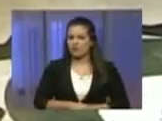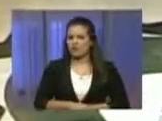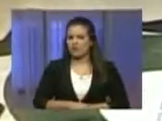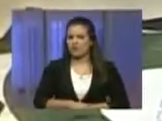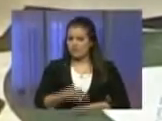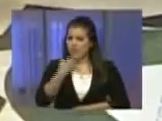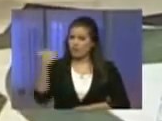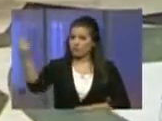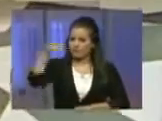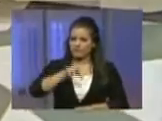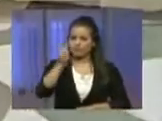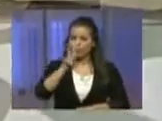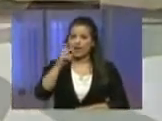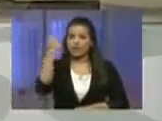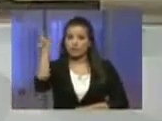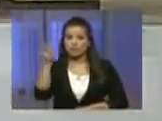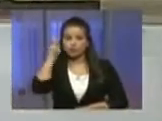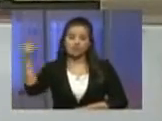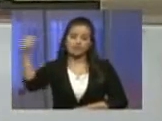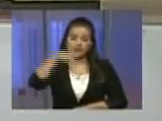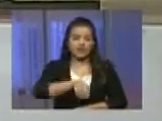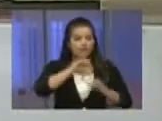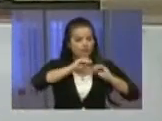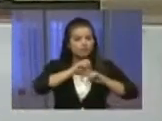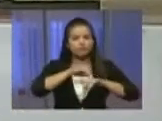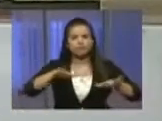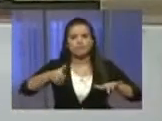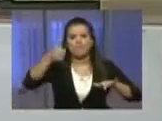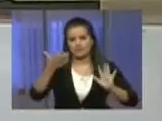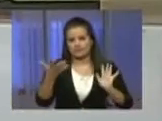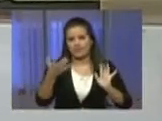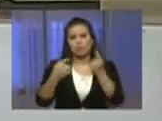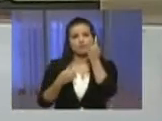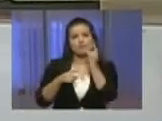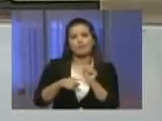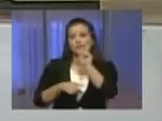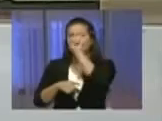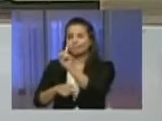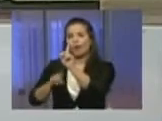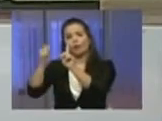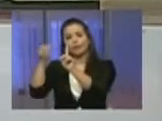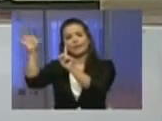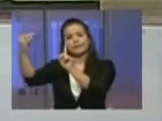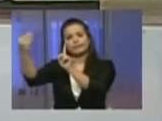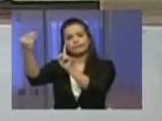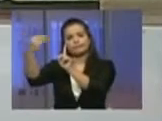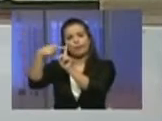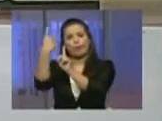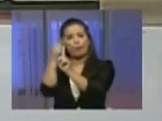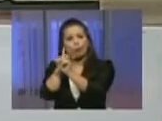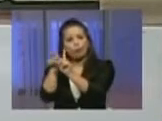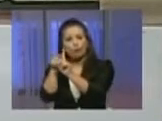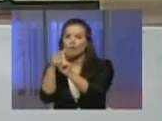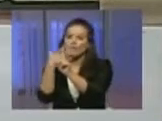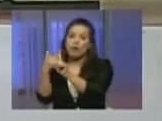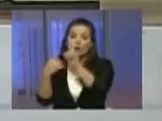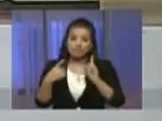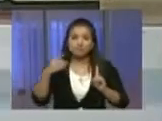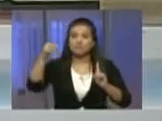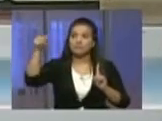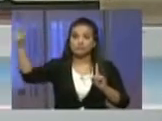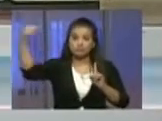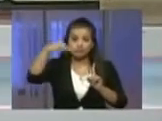la experiencia que tenemos con cubo es maravillosa Ah Cuántos entrenadores del máximo nivel en voleibol en